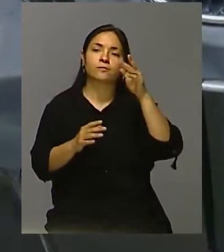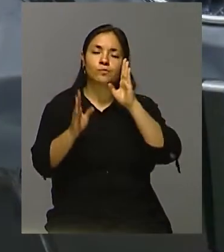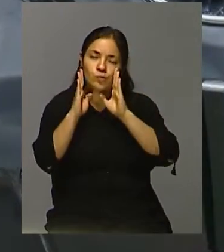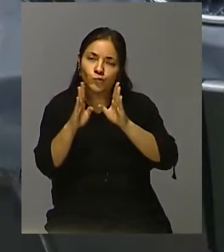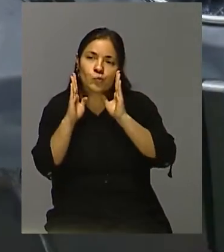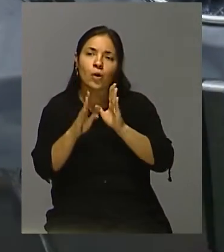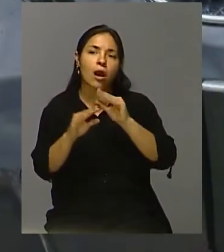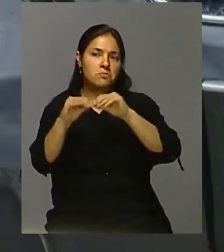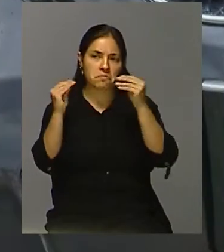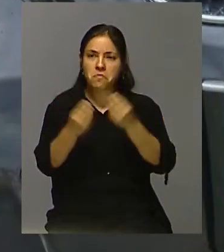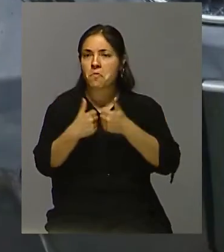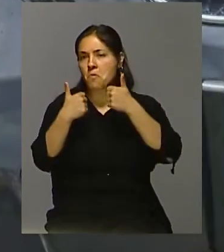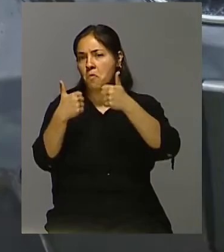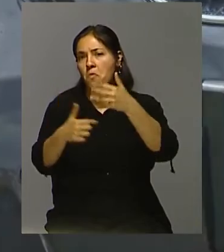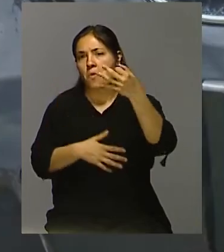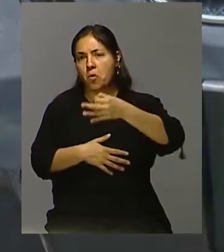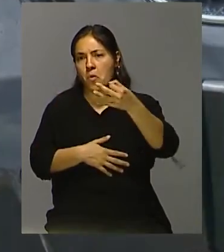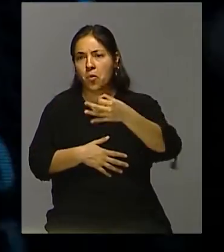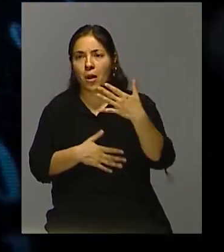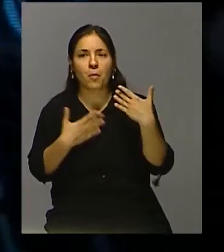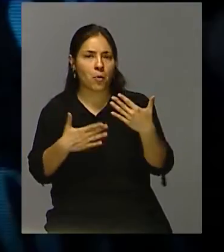excelentes resultados que pueden